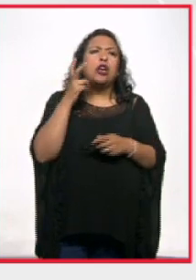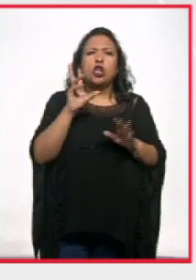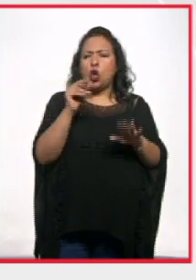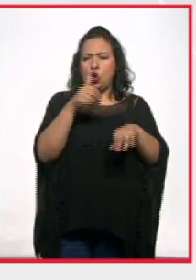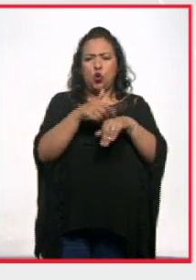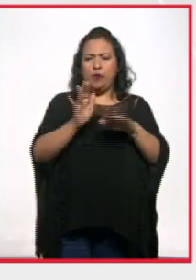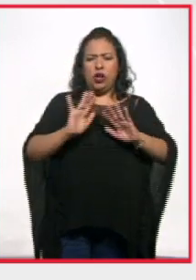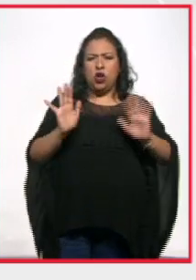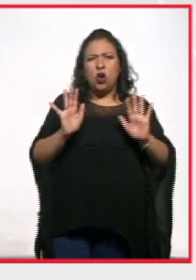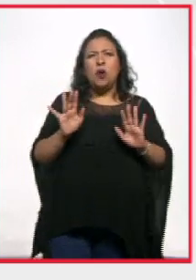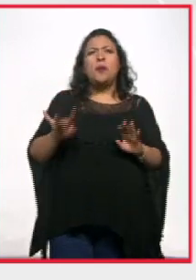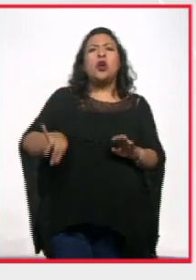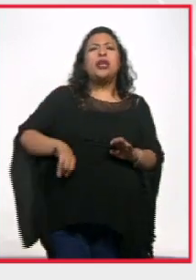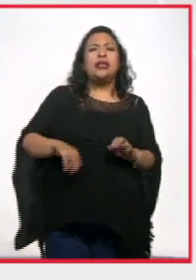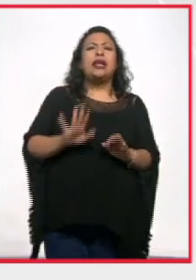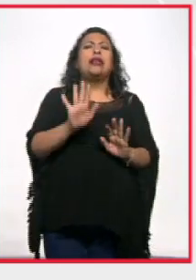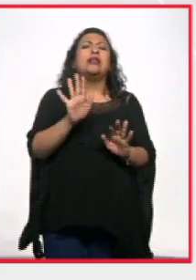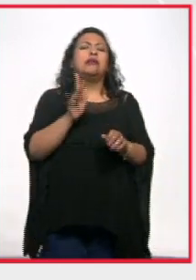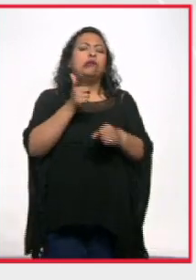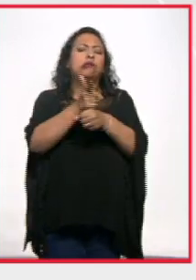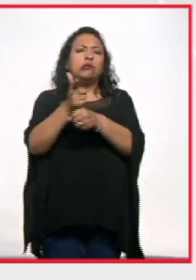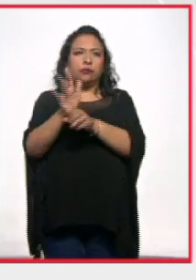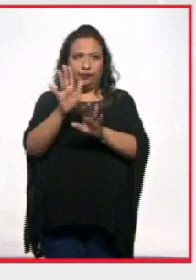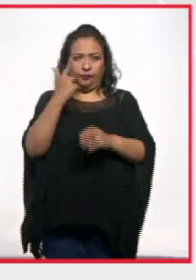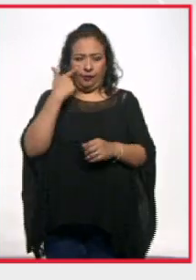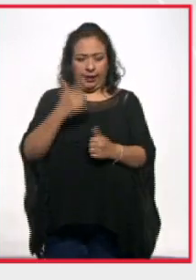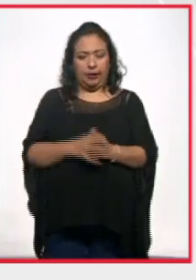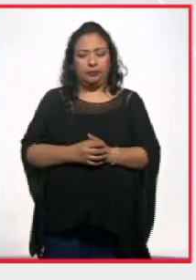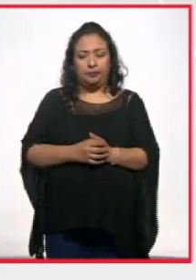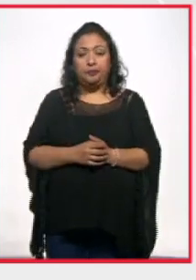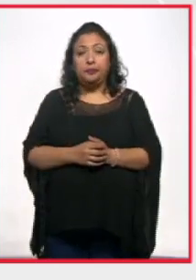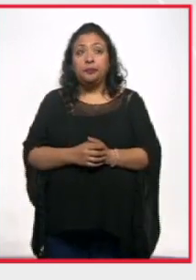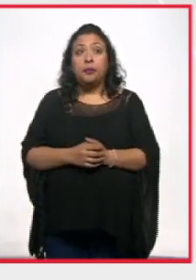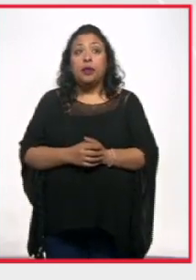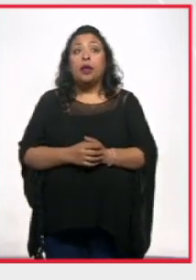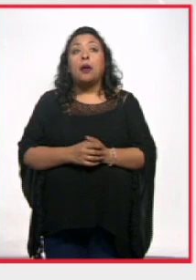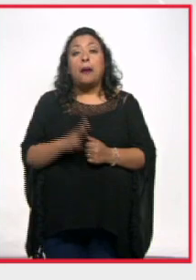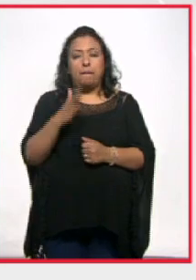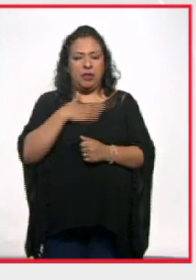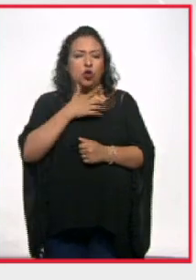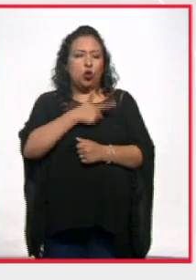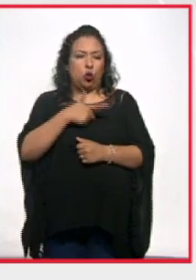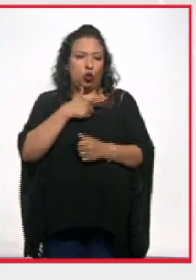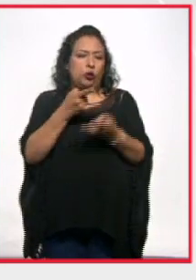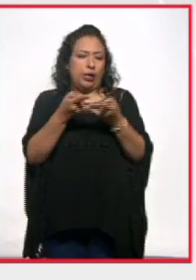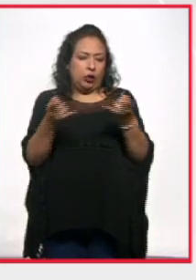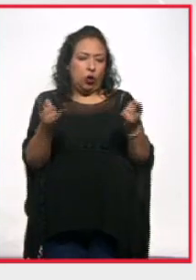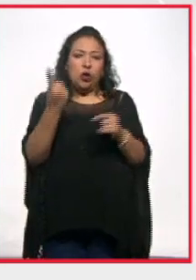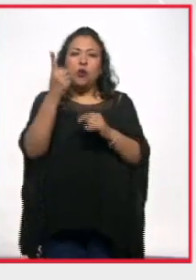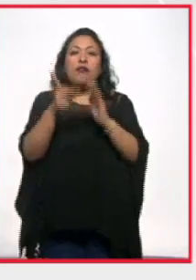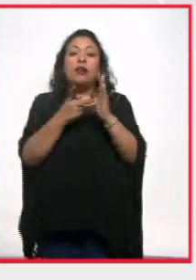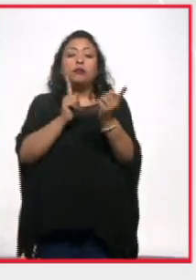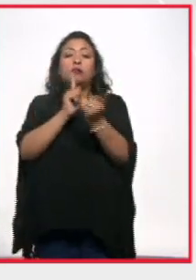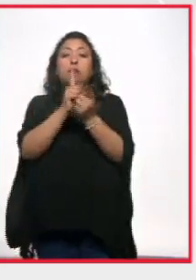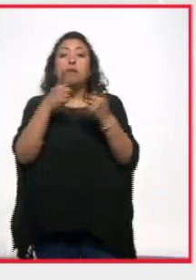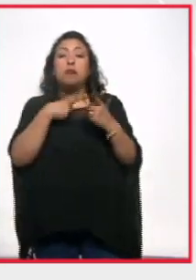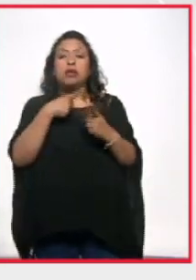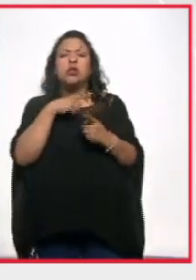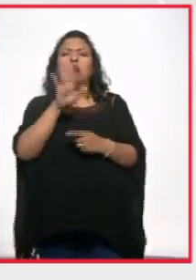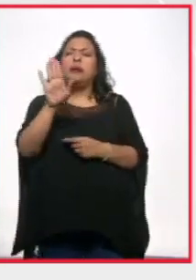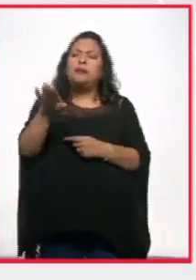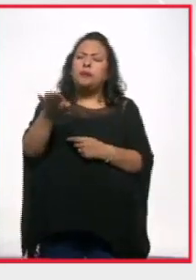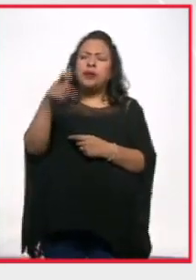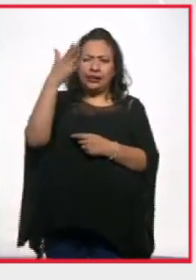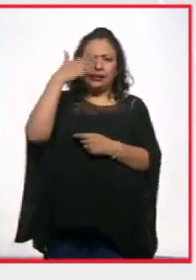necesariamente cifras, sino un interés. No. ¿Qué detectas? Fíjate que, bueno, la anécdota que más me gusta es que una vez me encontré con una persona y me dijo, Ana,